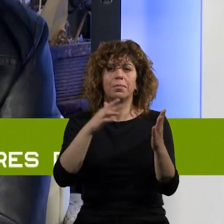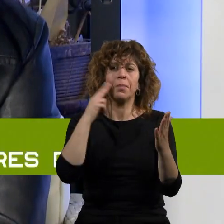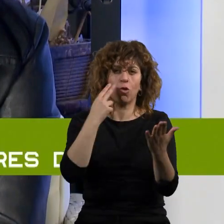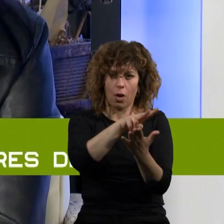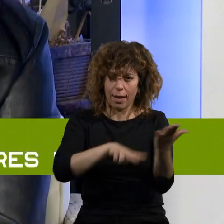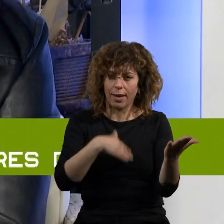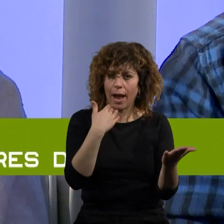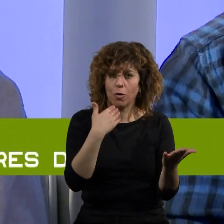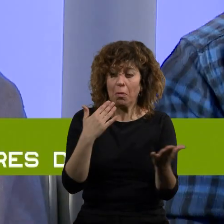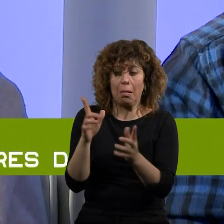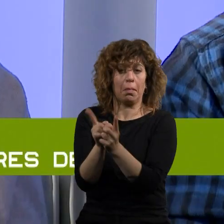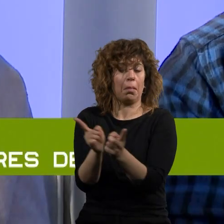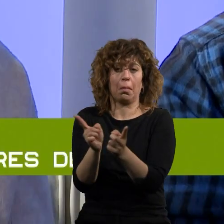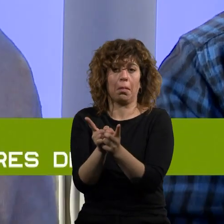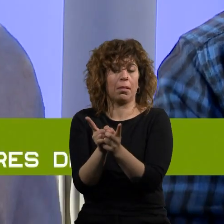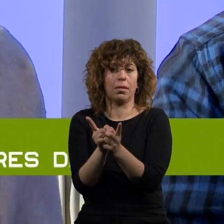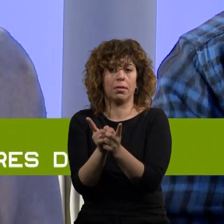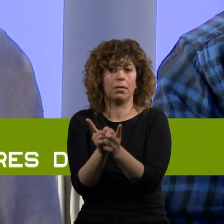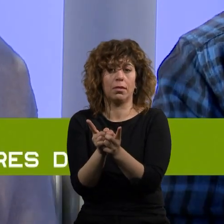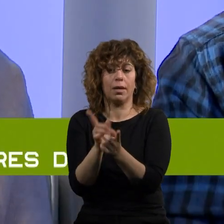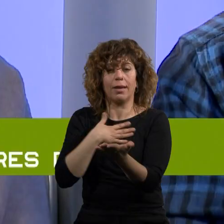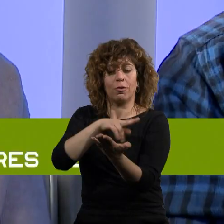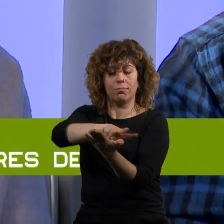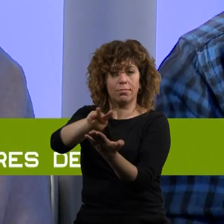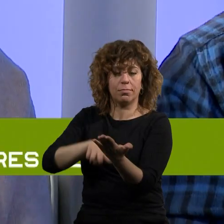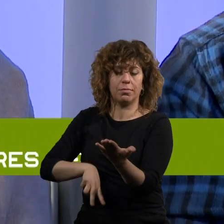leer 5 o 6